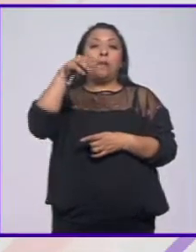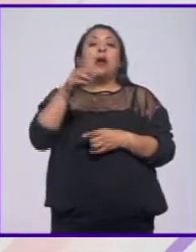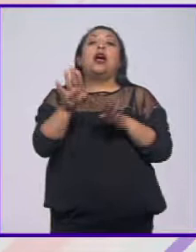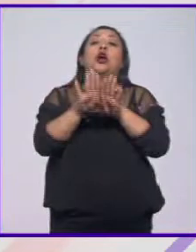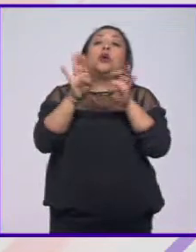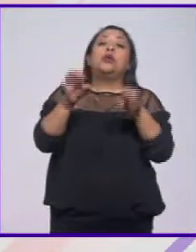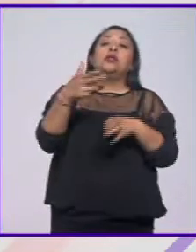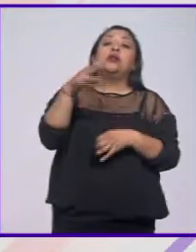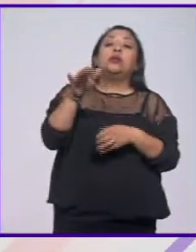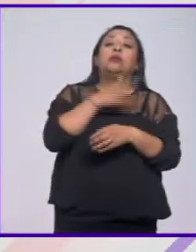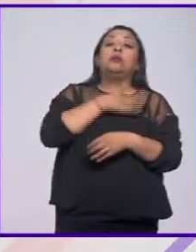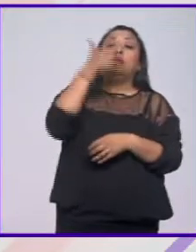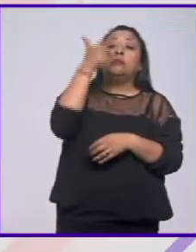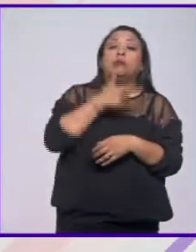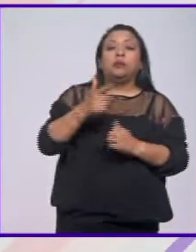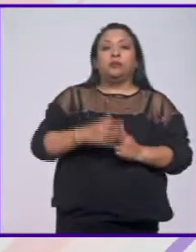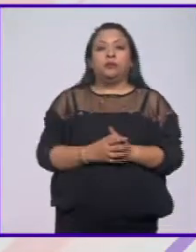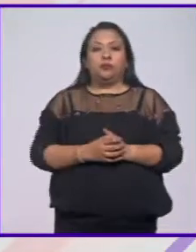noches.